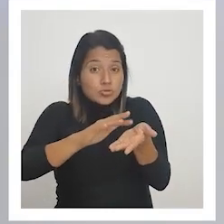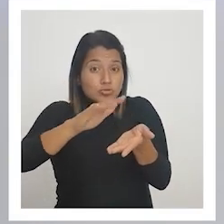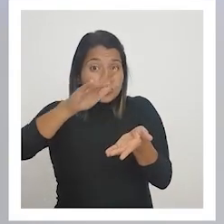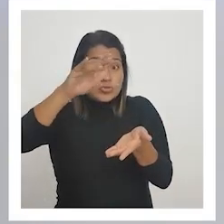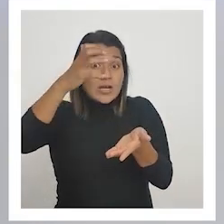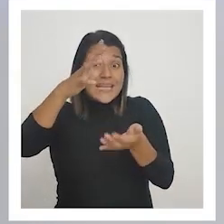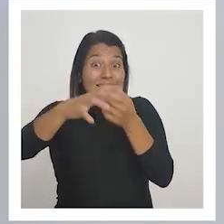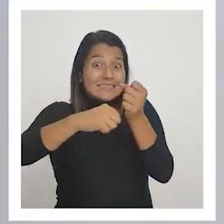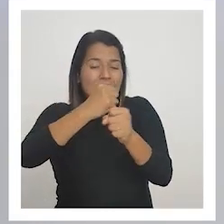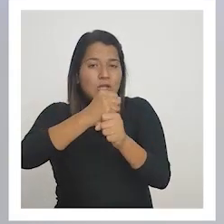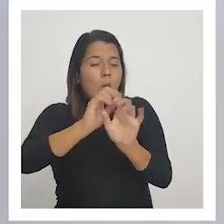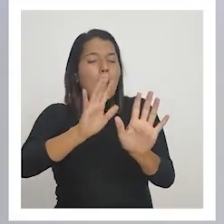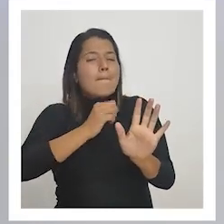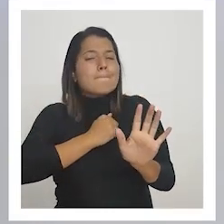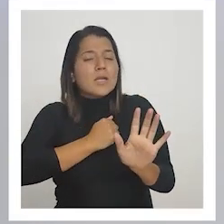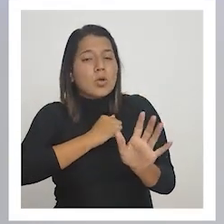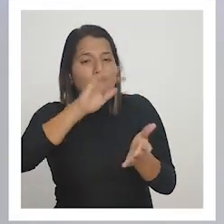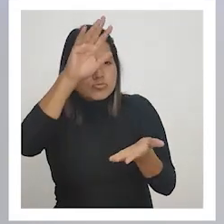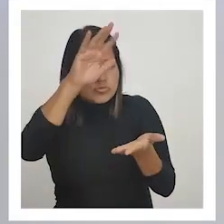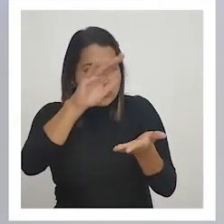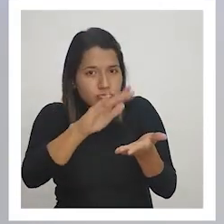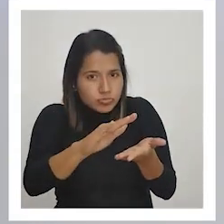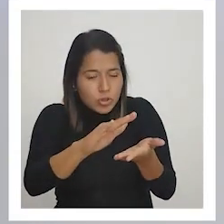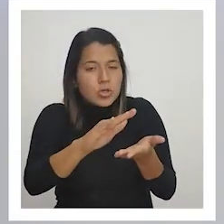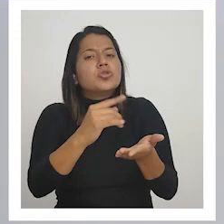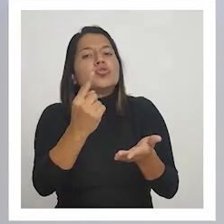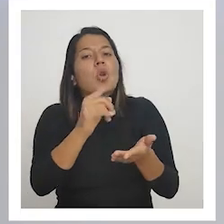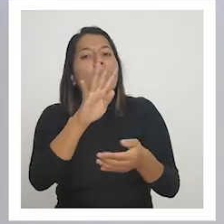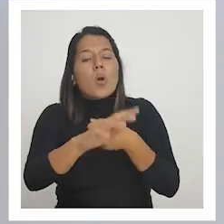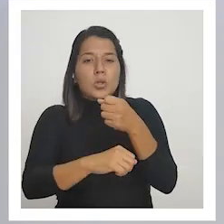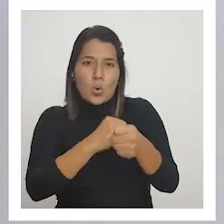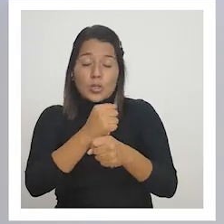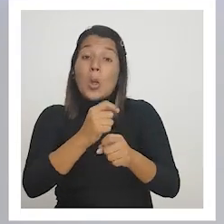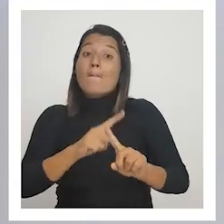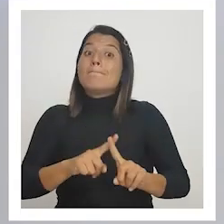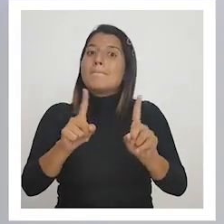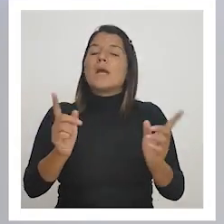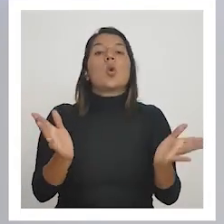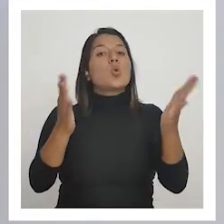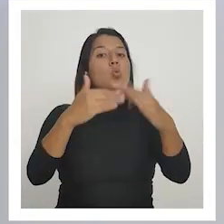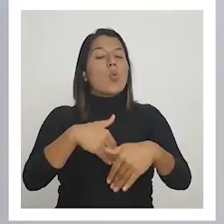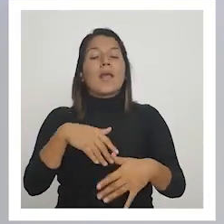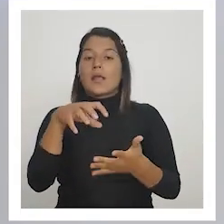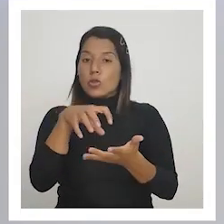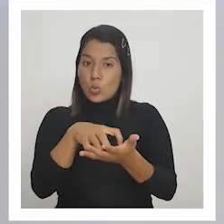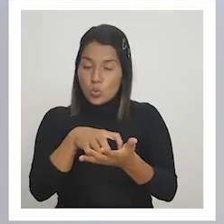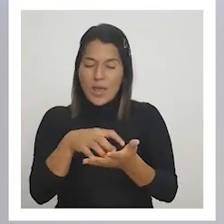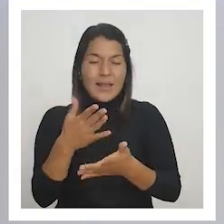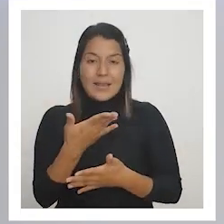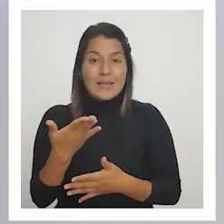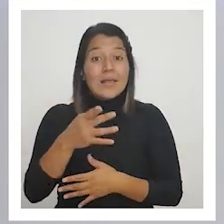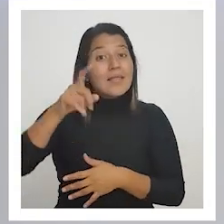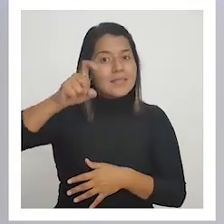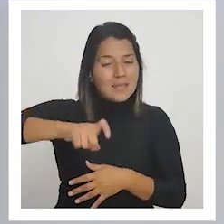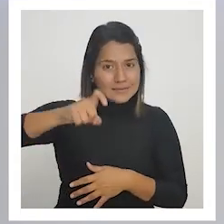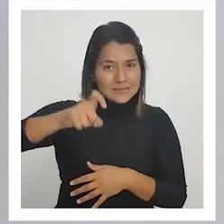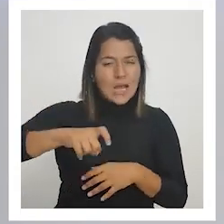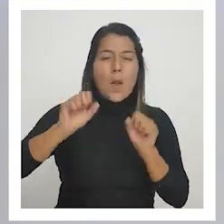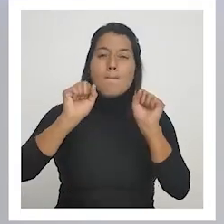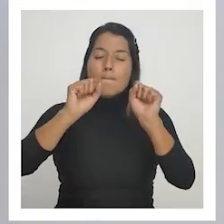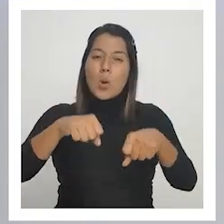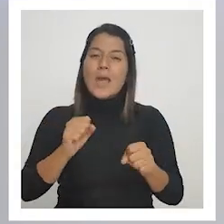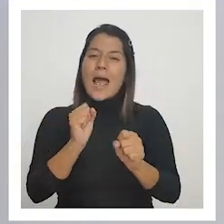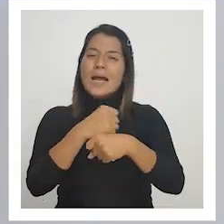iniciativa empresarial, pero no hay duda de que es necesario poder hacer mucho más efectivo